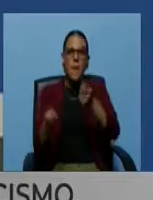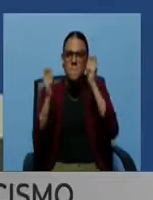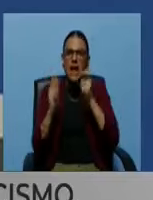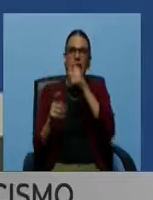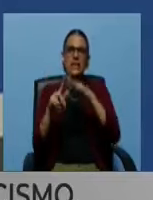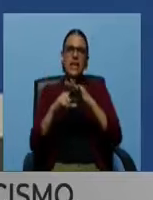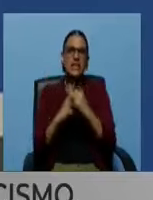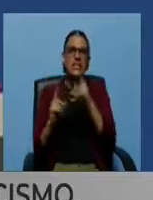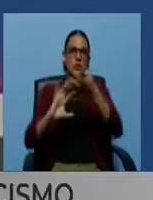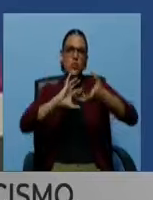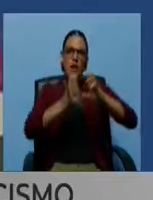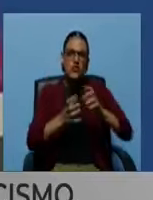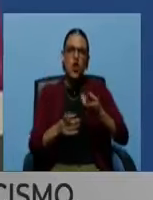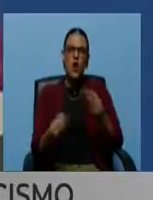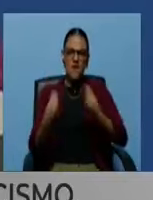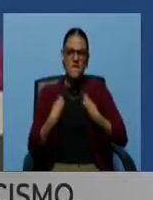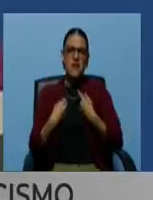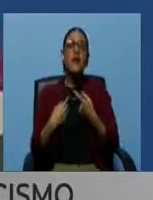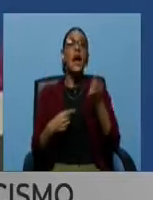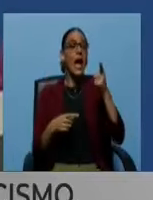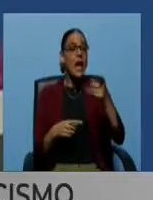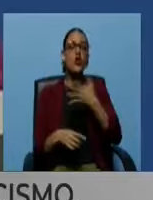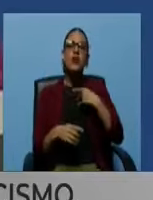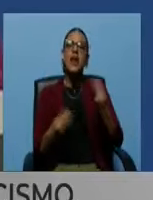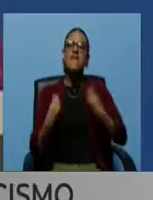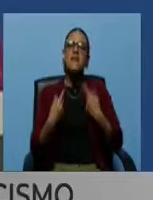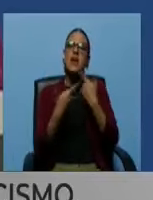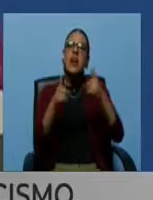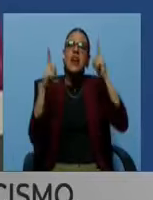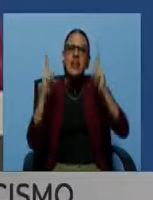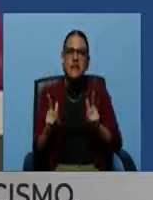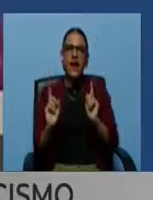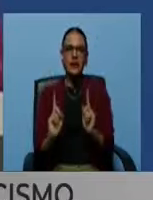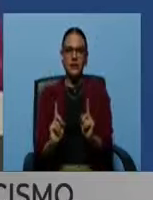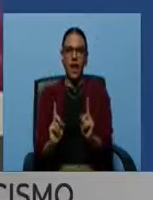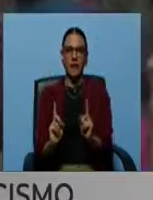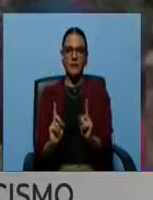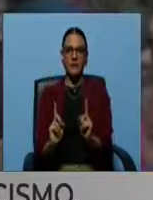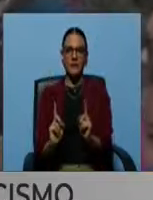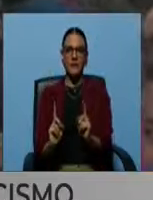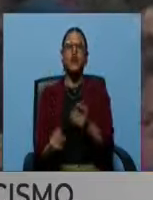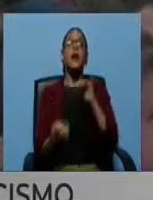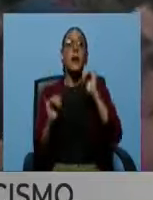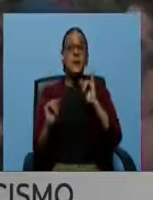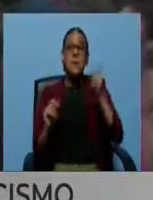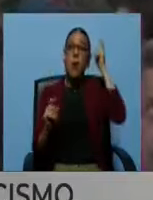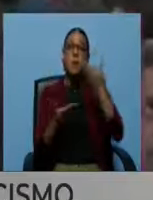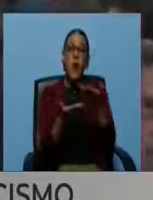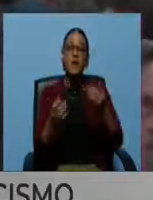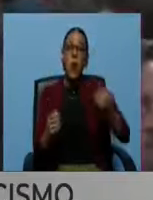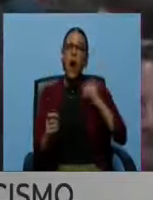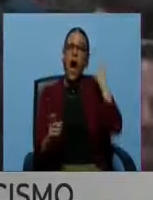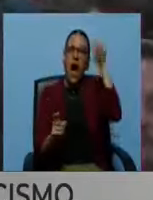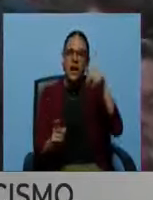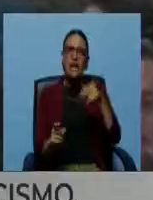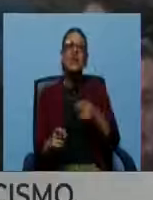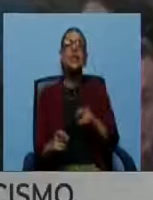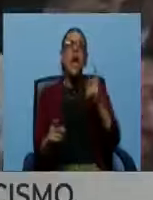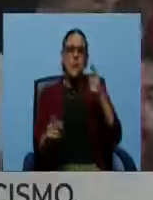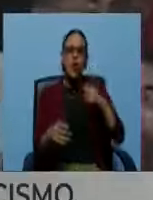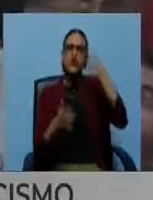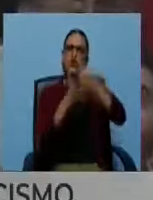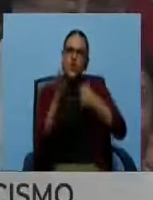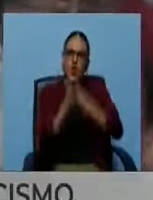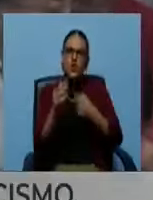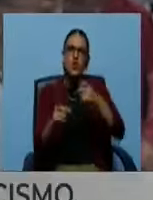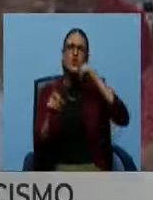merece vivir en libertad. El pueblo de Argentina merece, por su historia, por sus